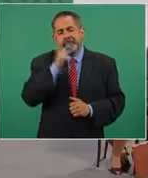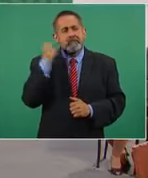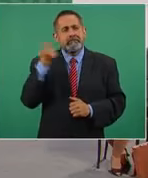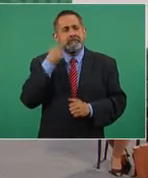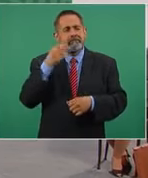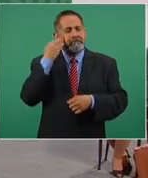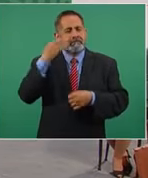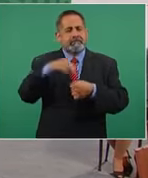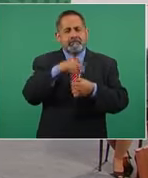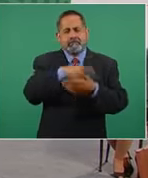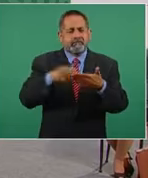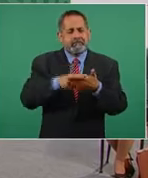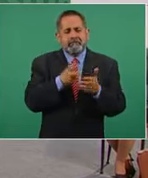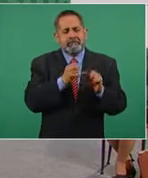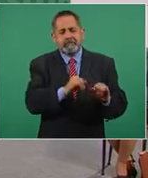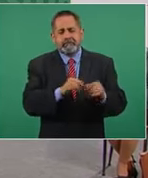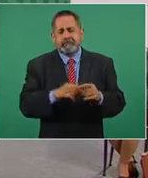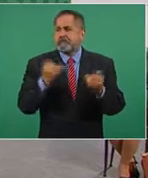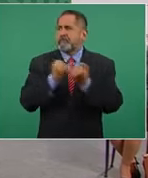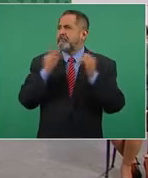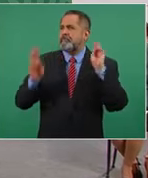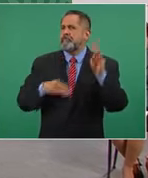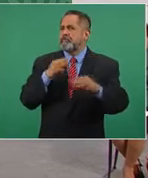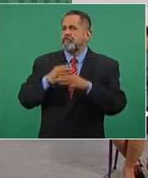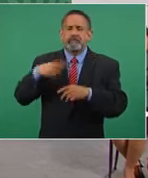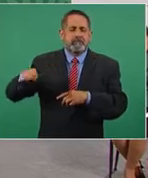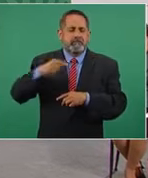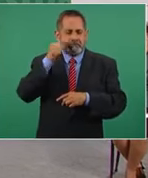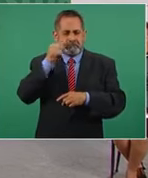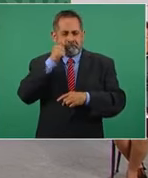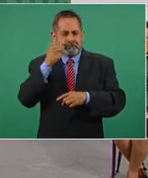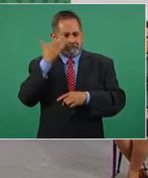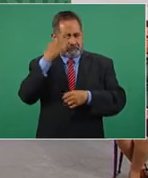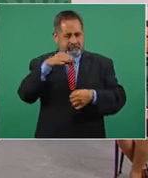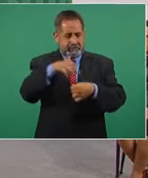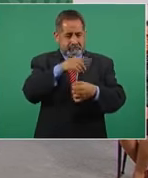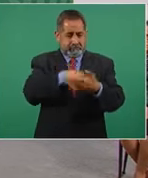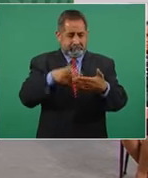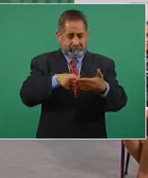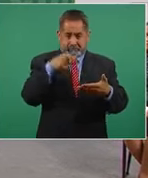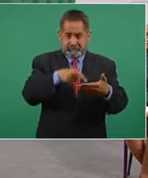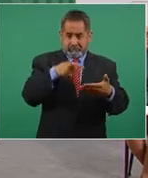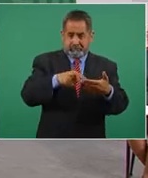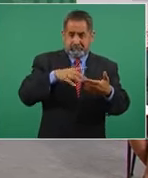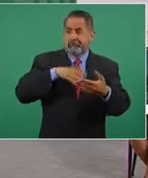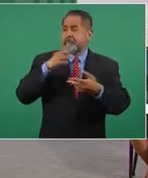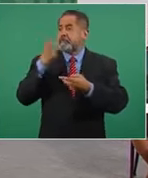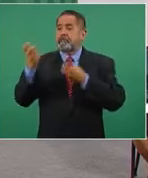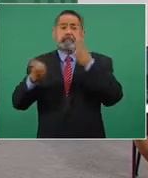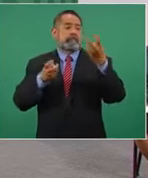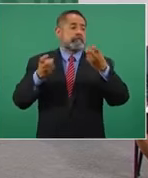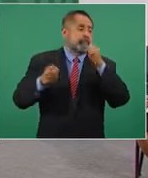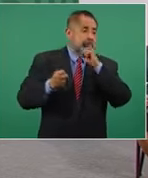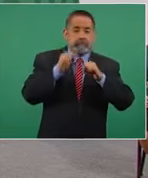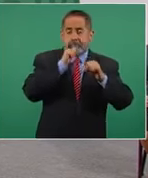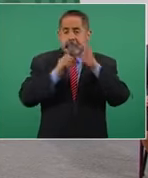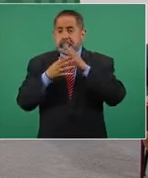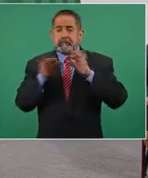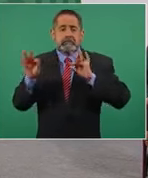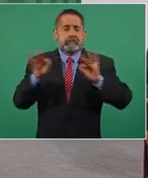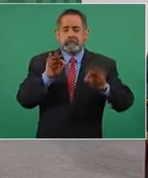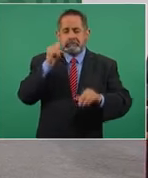esto es así, y no solo en México, en cualquier país del mundo donde hay elecciones.